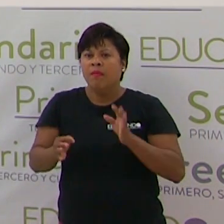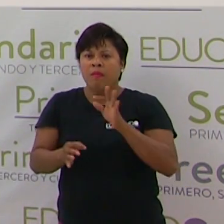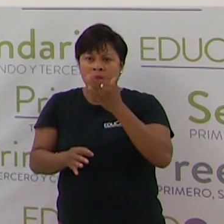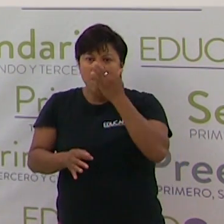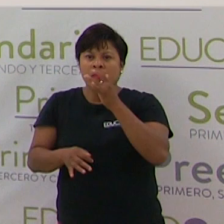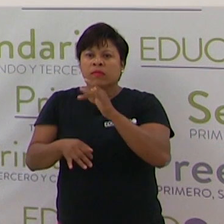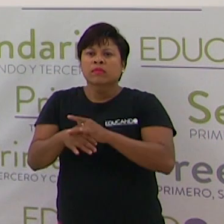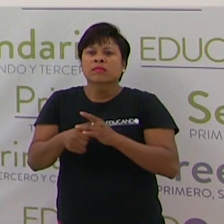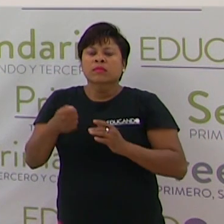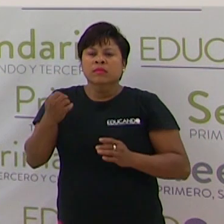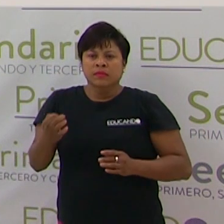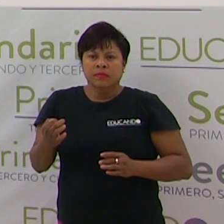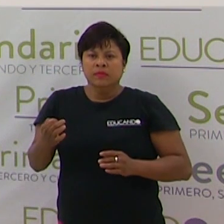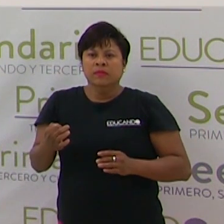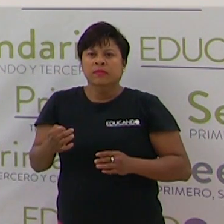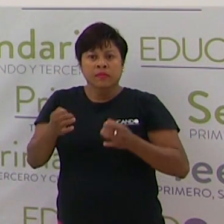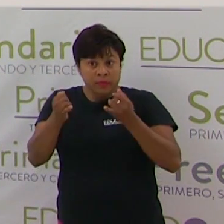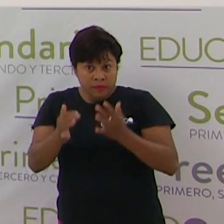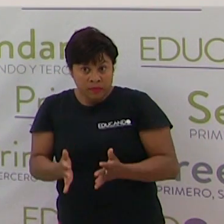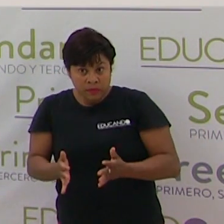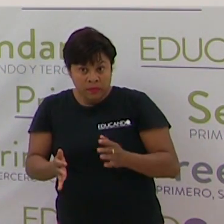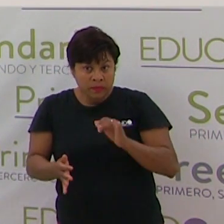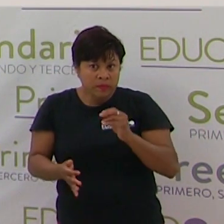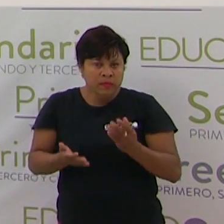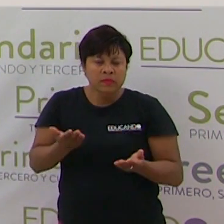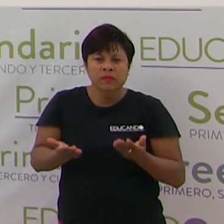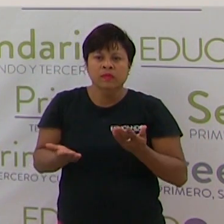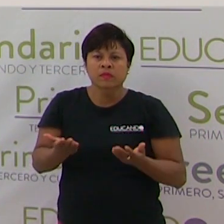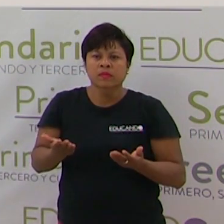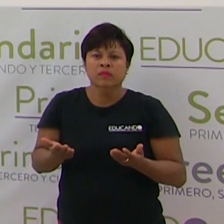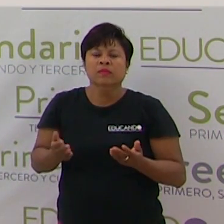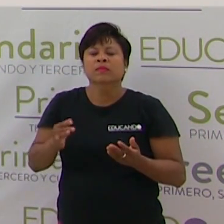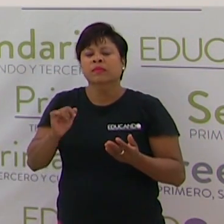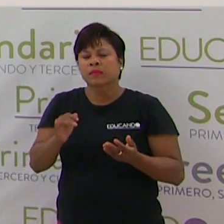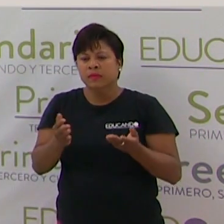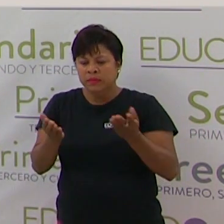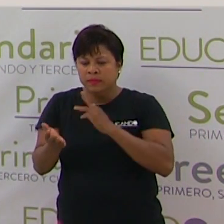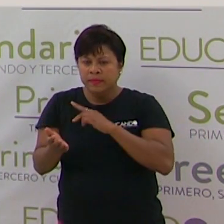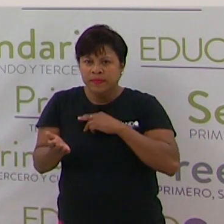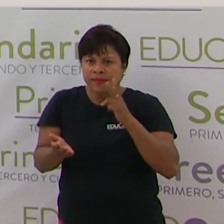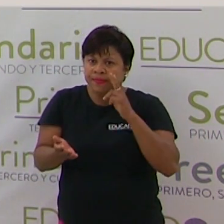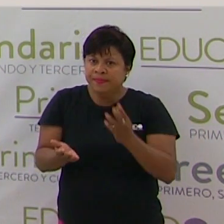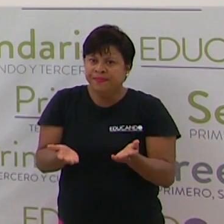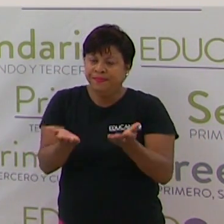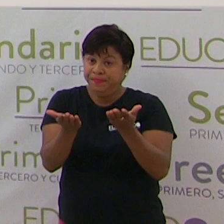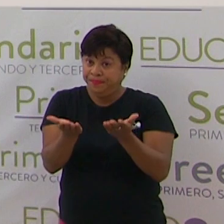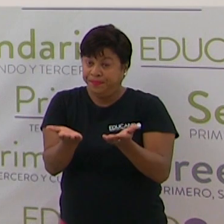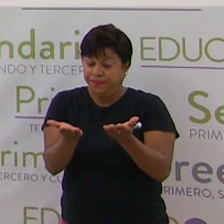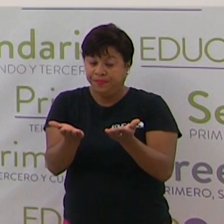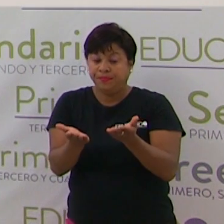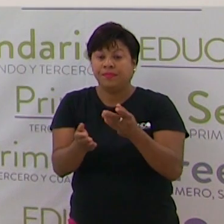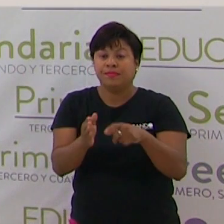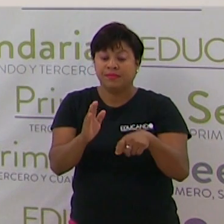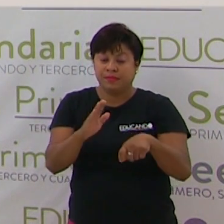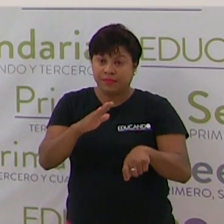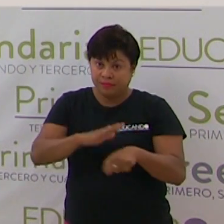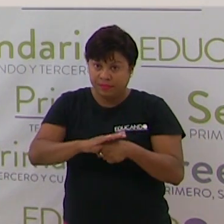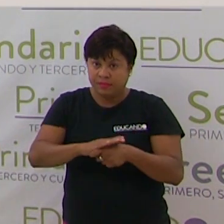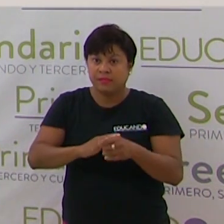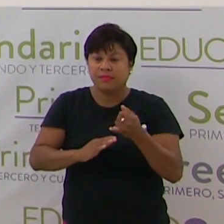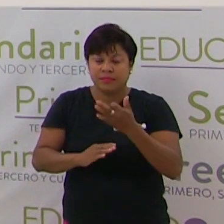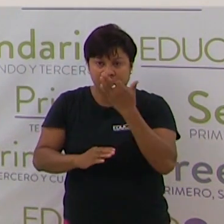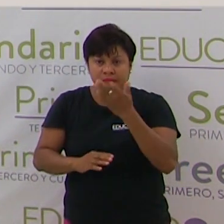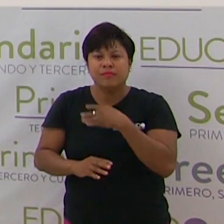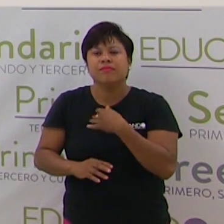una rosa, ¿está pesada o no está pesada? Pues si las comparamos entre herradura y rosa, pues yo